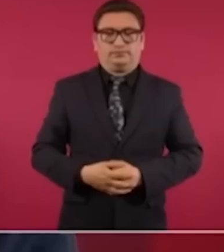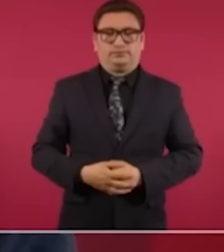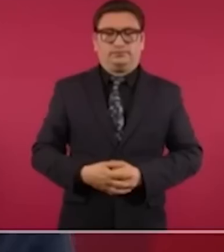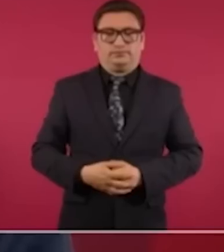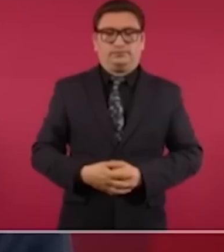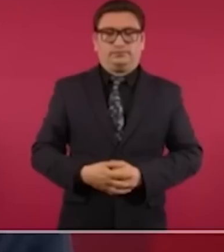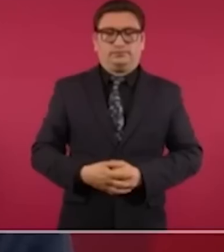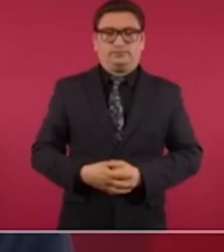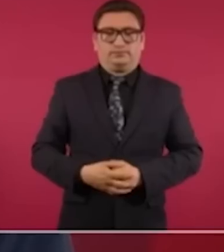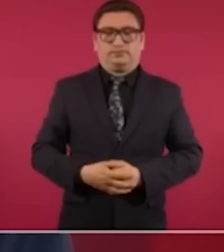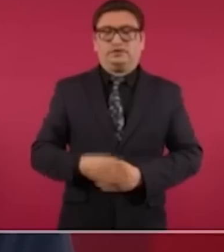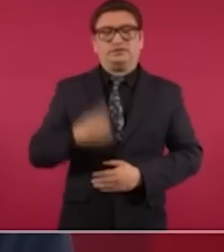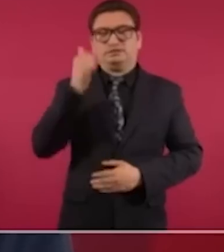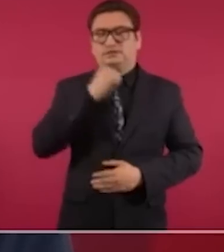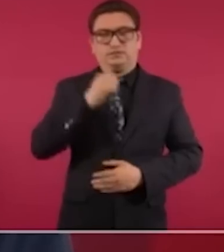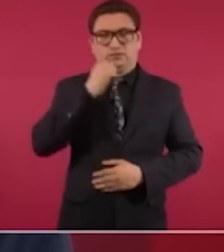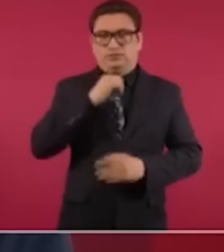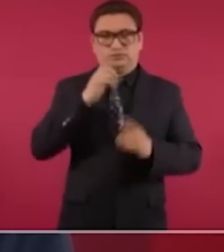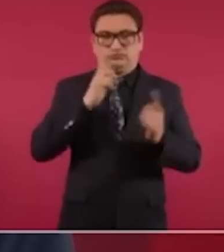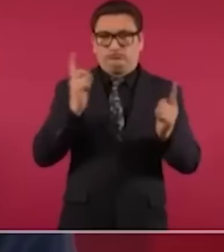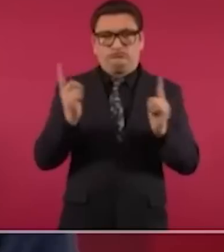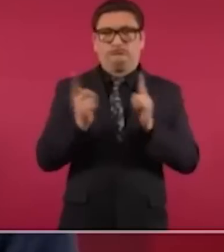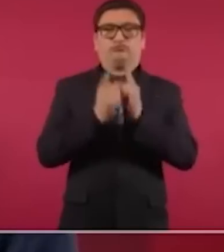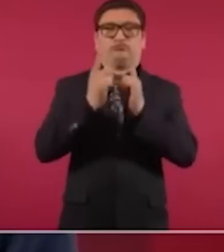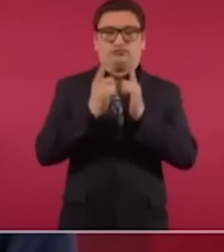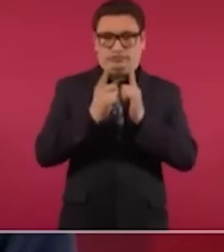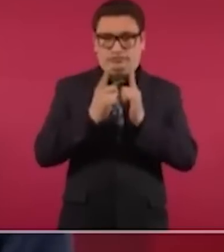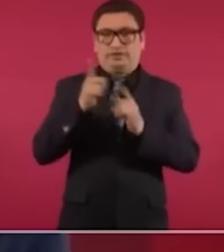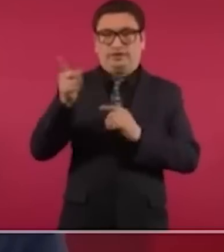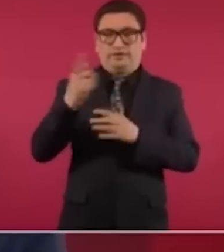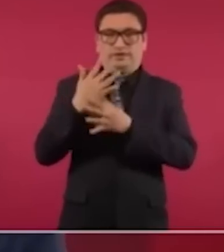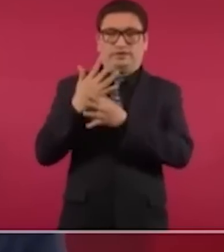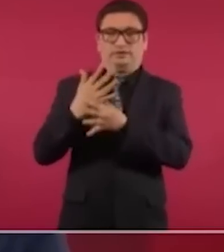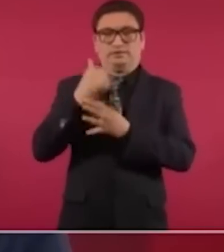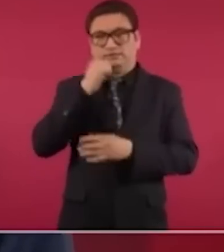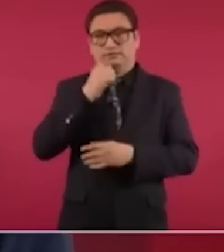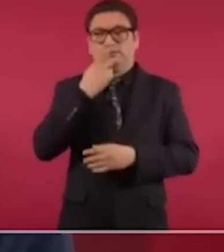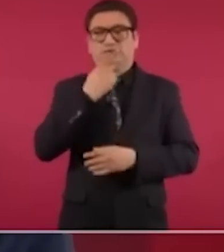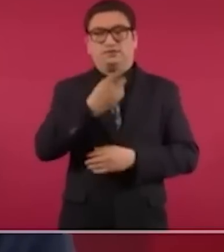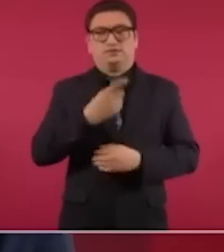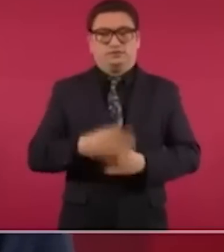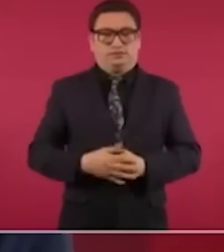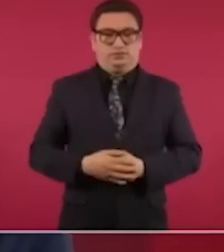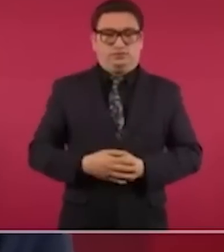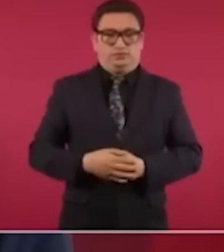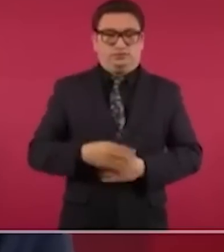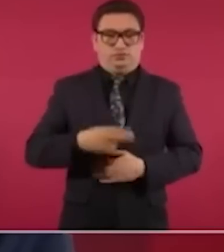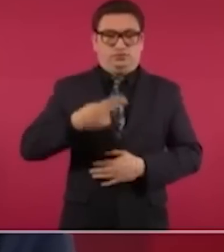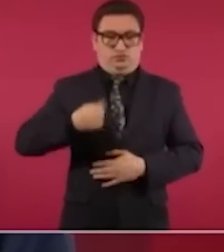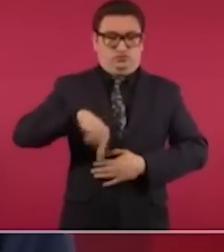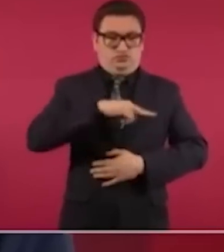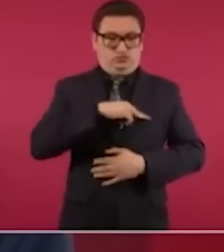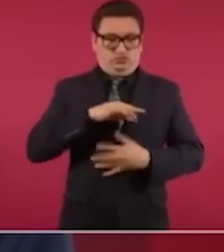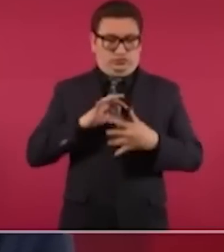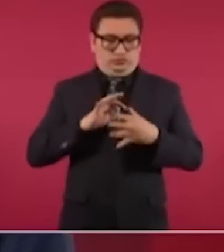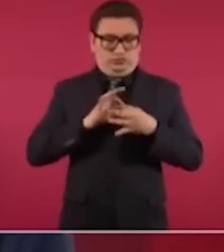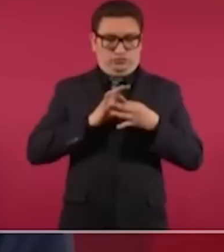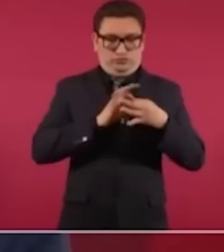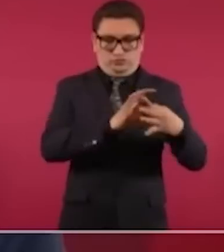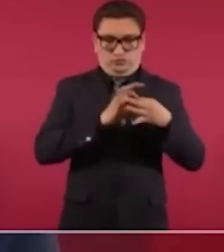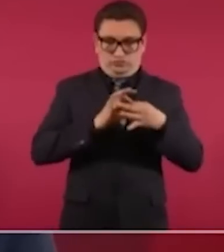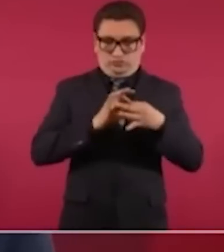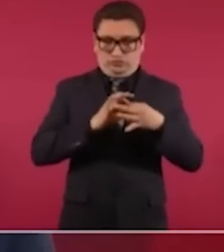cada vez que nos vemos su frase es nuestra relación además de